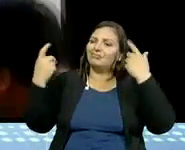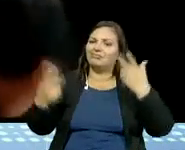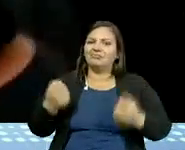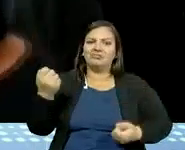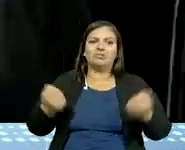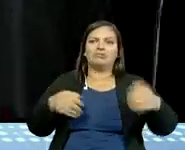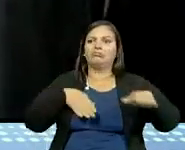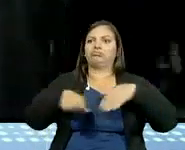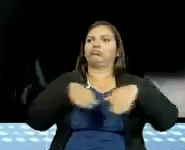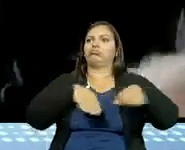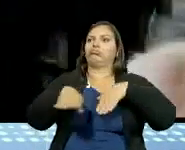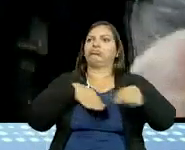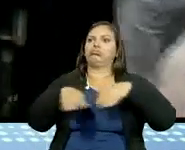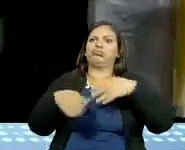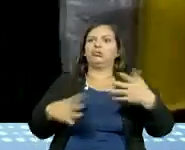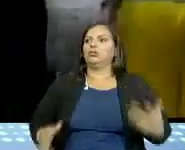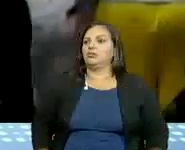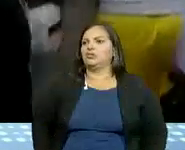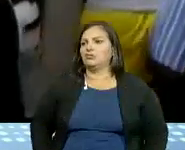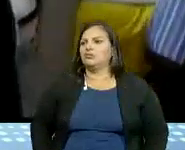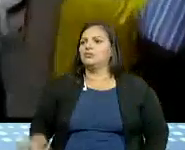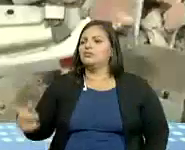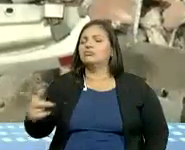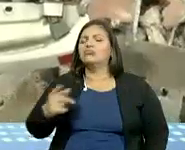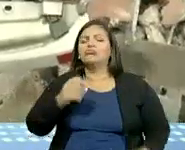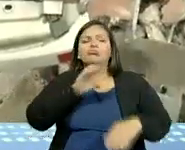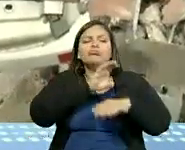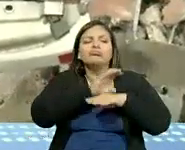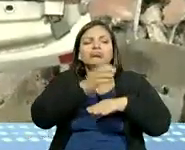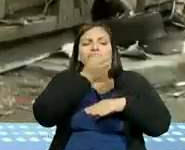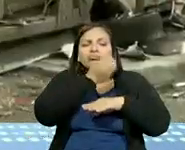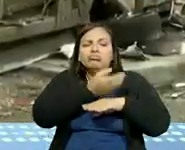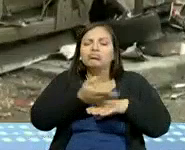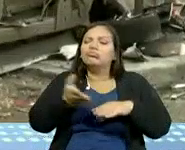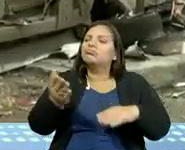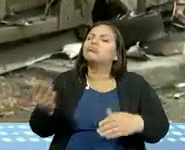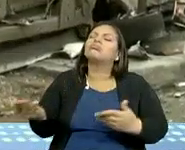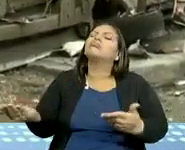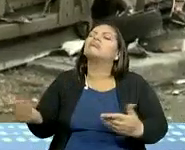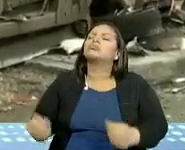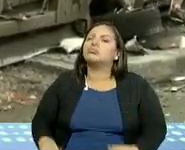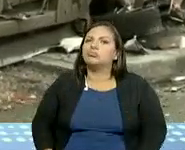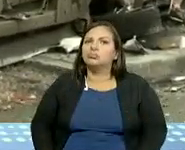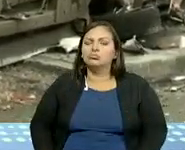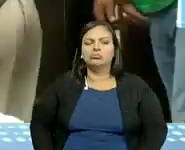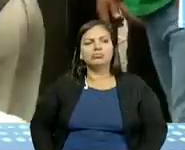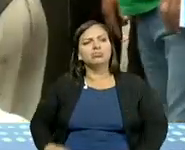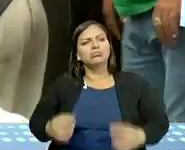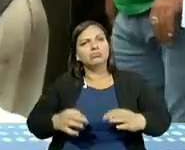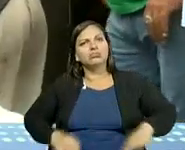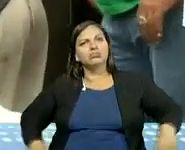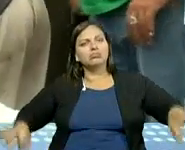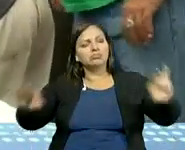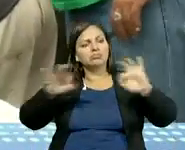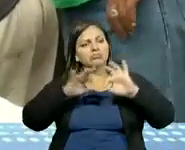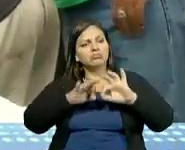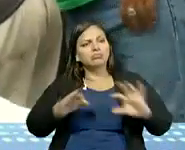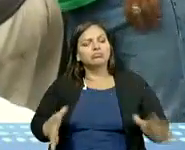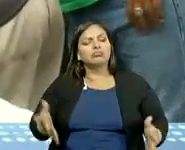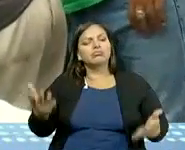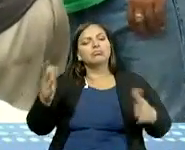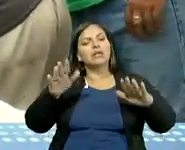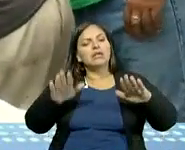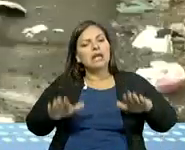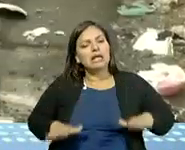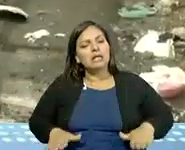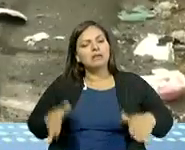Ese mensaje a la comunidad para que se tranquilice, para que respete el disco pare, tranquilo, no pase nada, para que disfrute